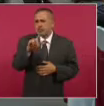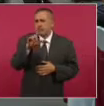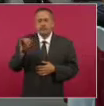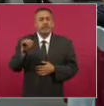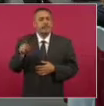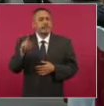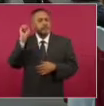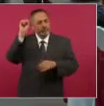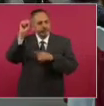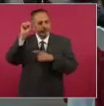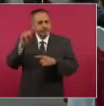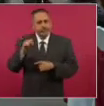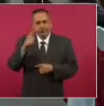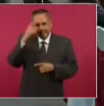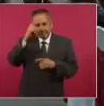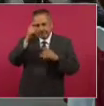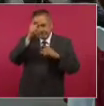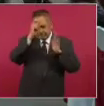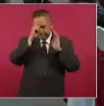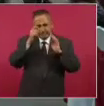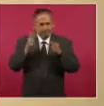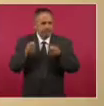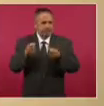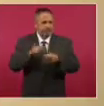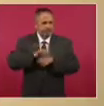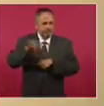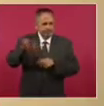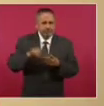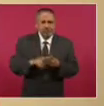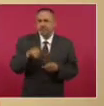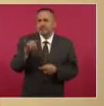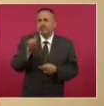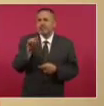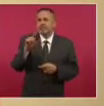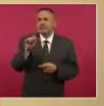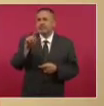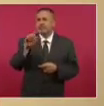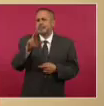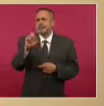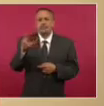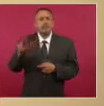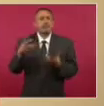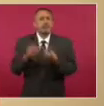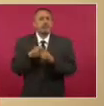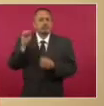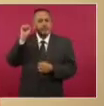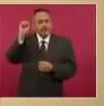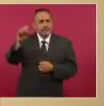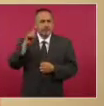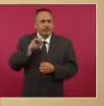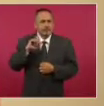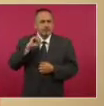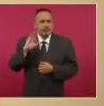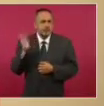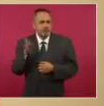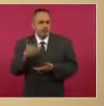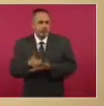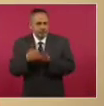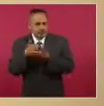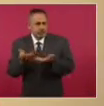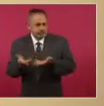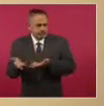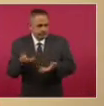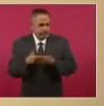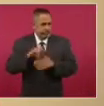del Sindicato de Pilotos, está Ada Salazar del Sindicato de Sobrecargos, está